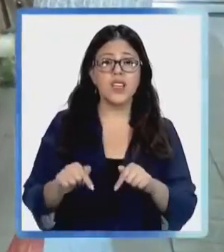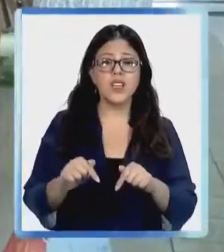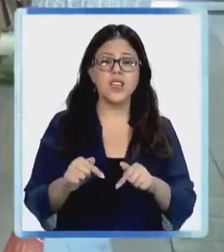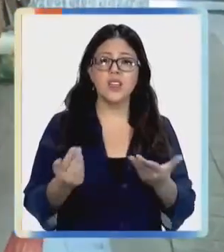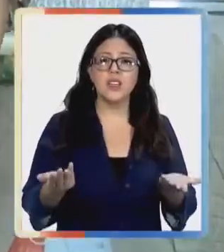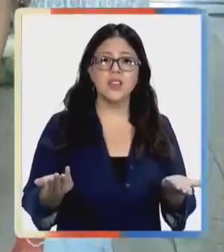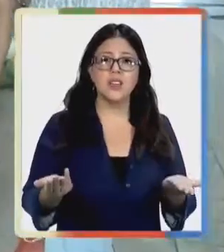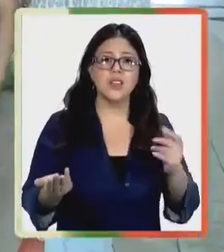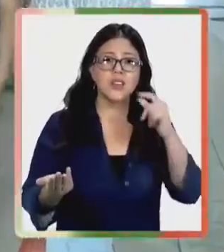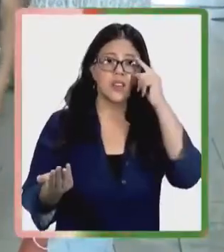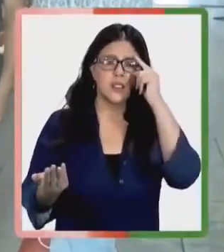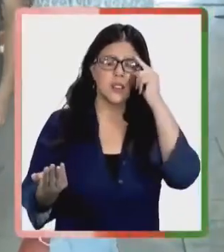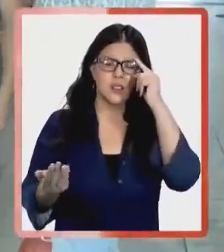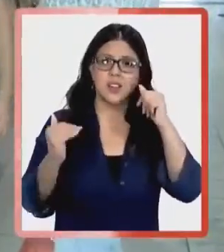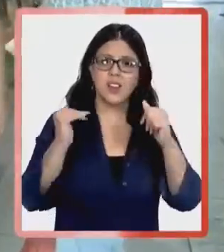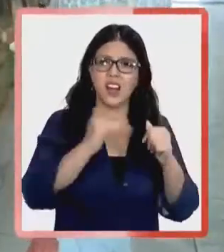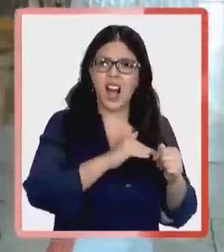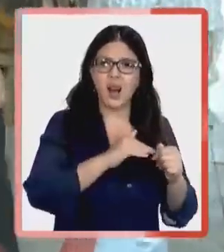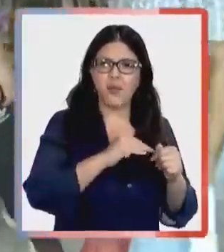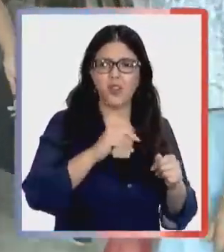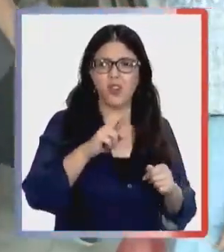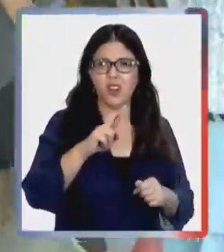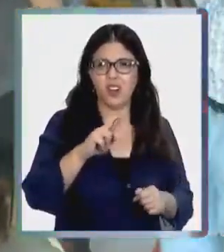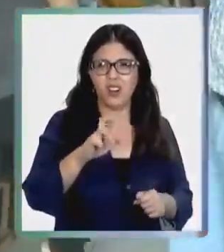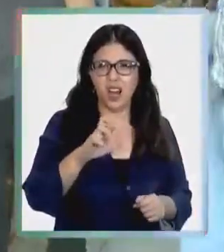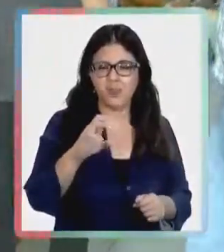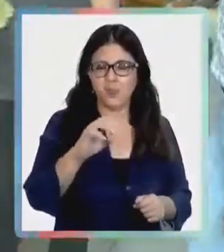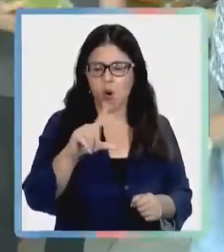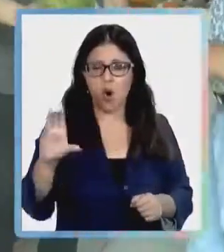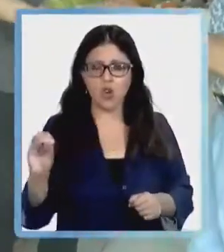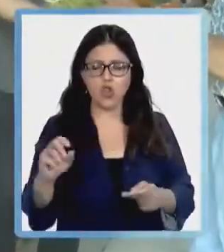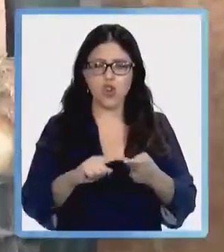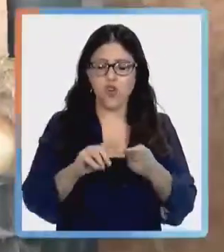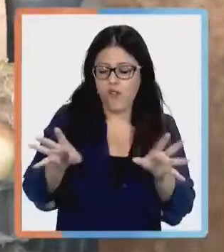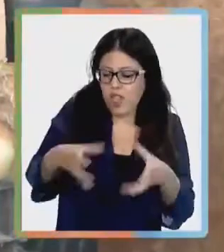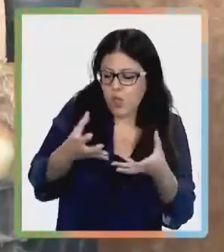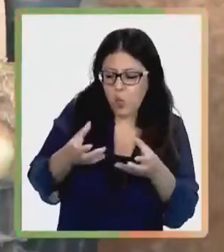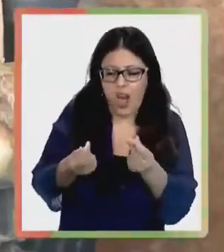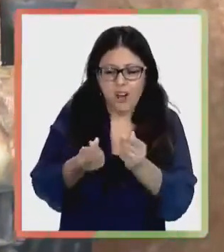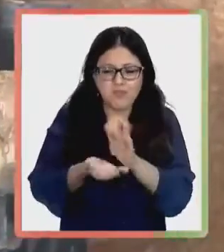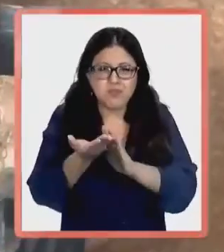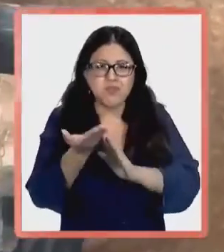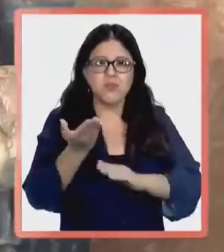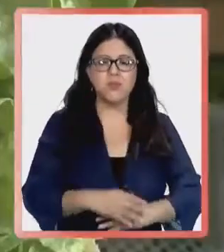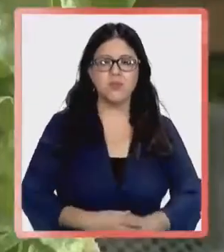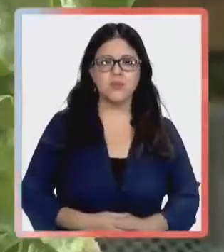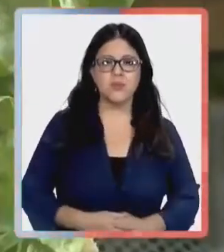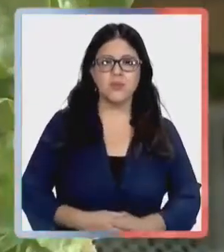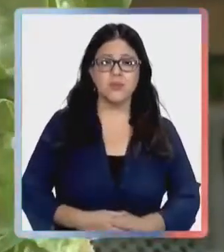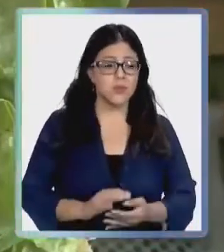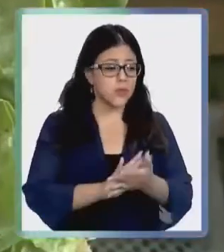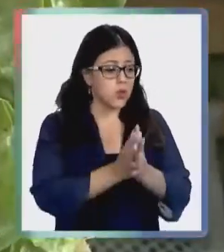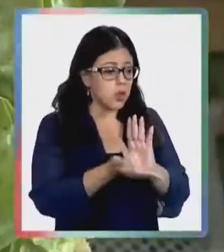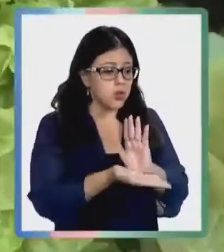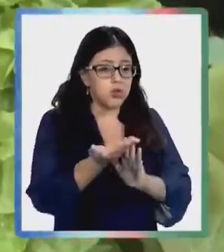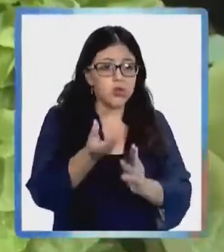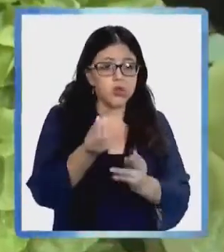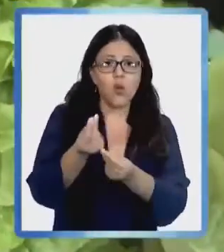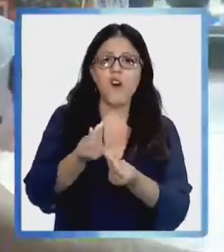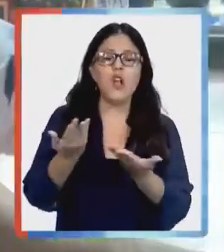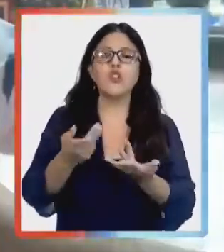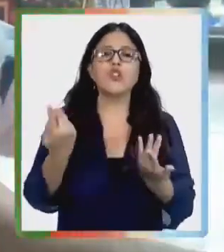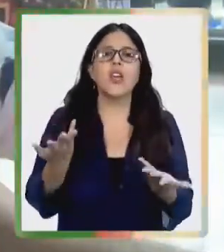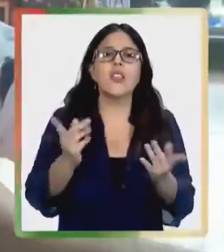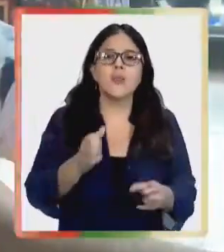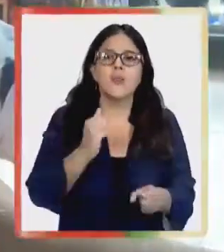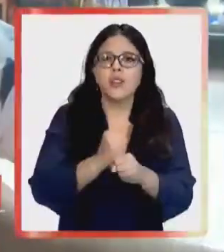muy rápido, y el repollo, la verdura sigue subiendo de a poco. Cada vez está subiendo todo más, entonces como